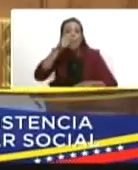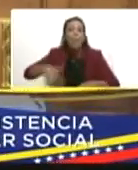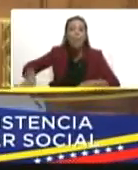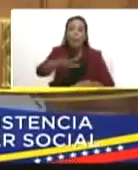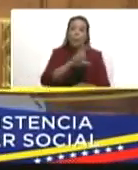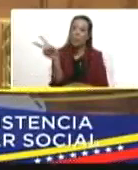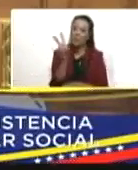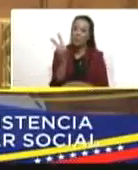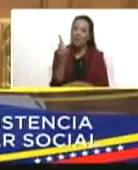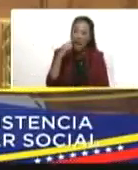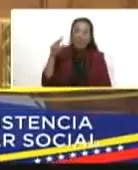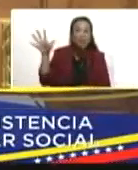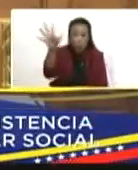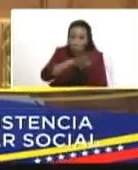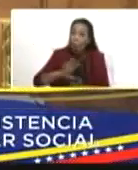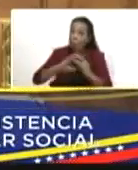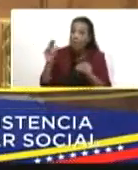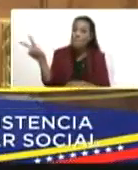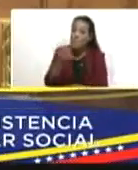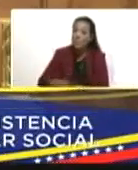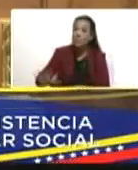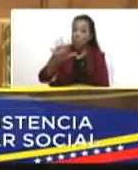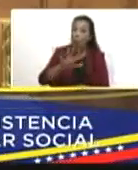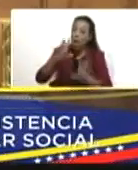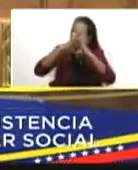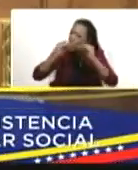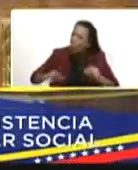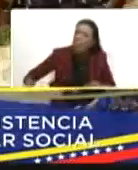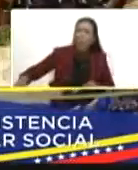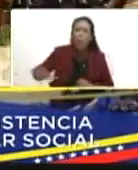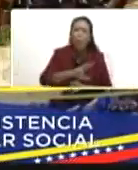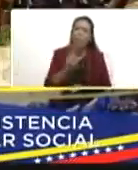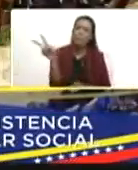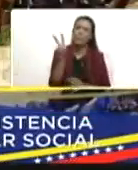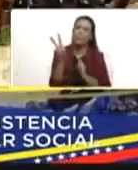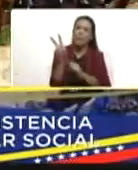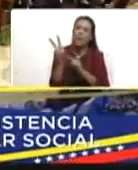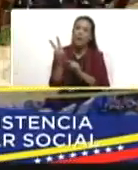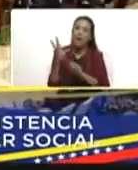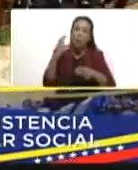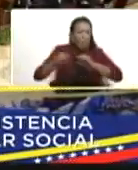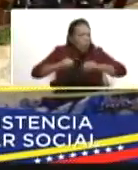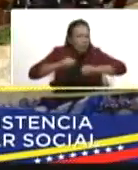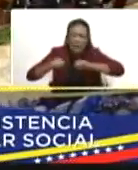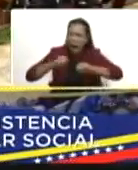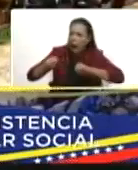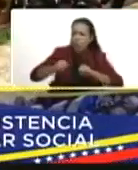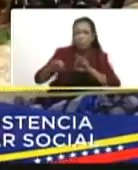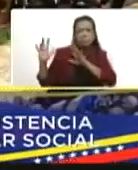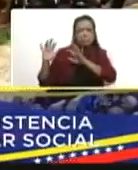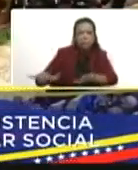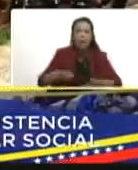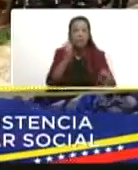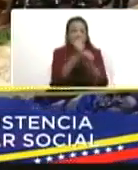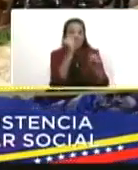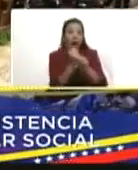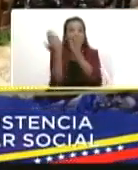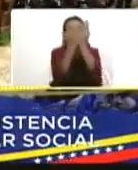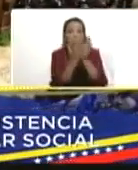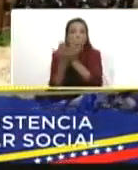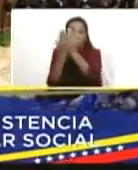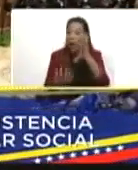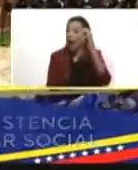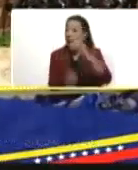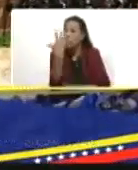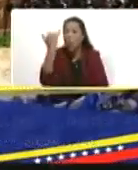país es Venezuela toda es todo un pueblo movilizado en el trabajo en el estudio en